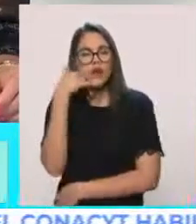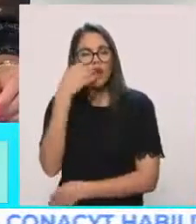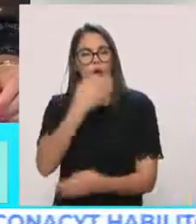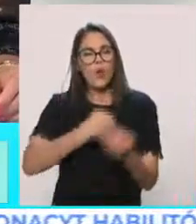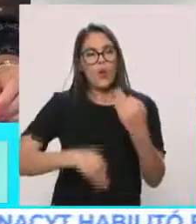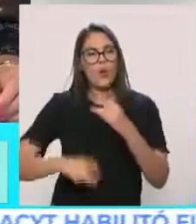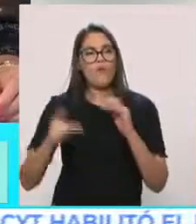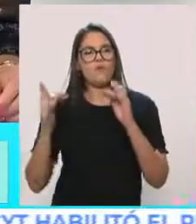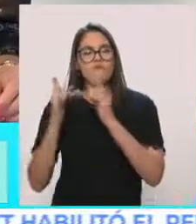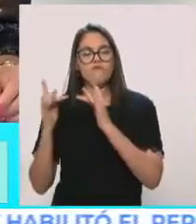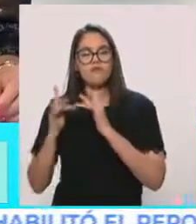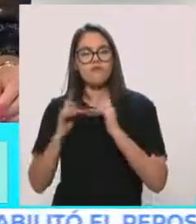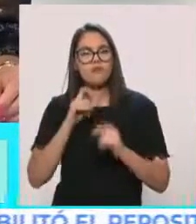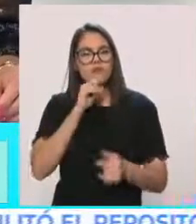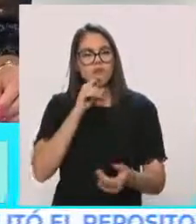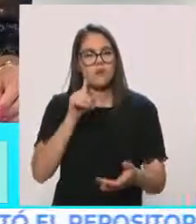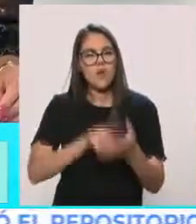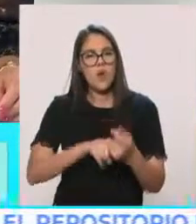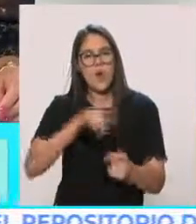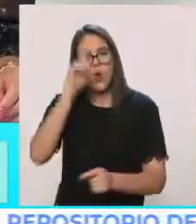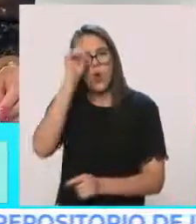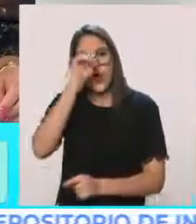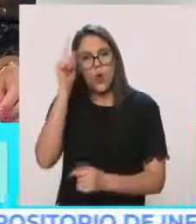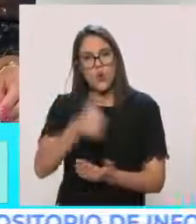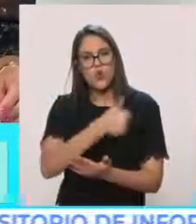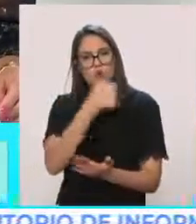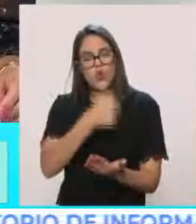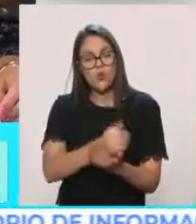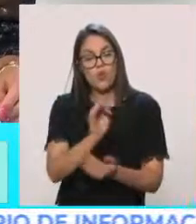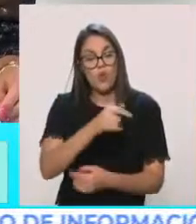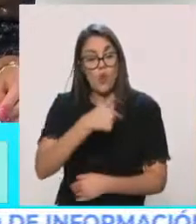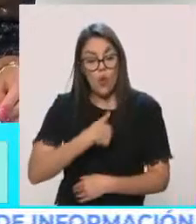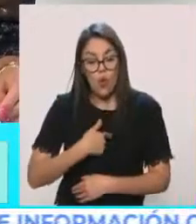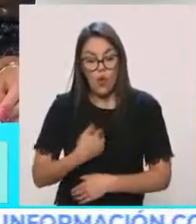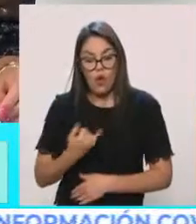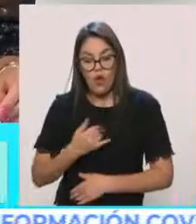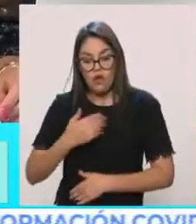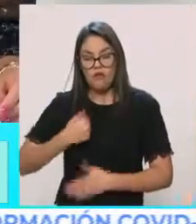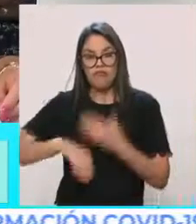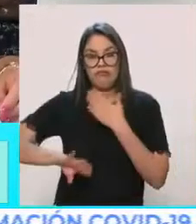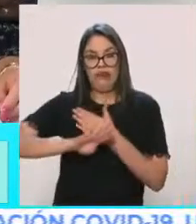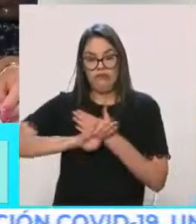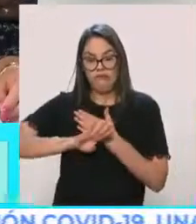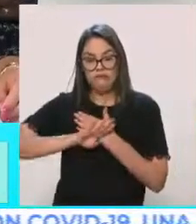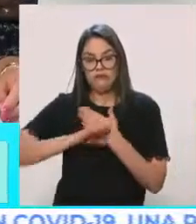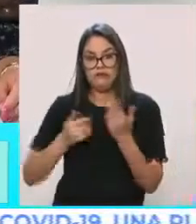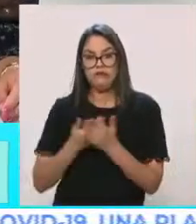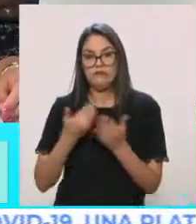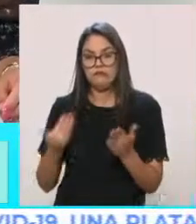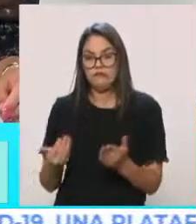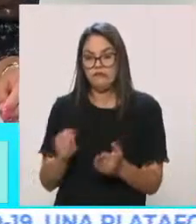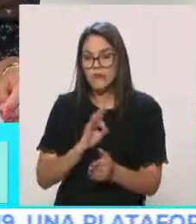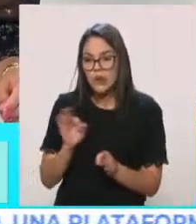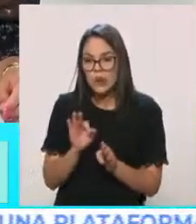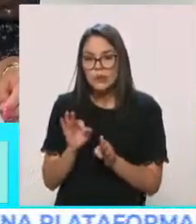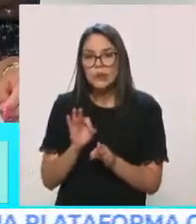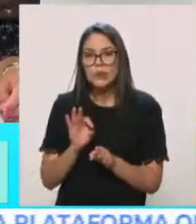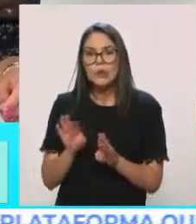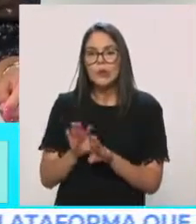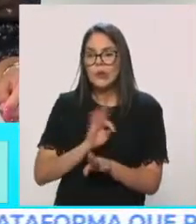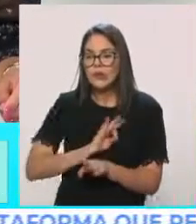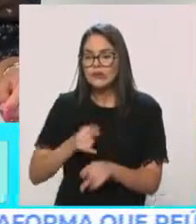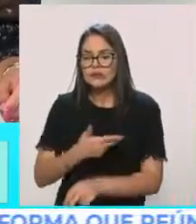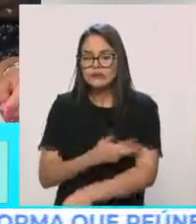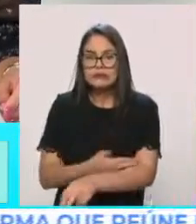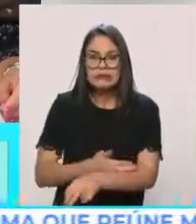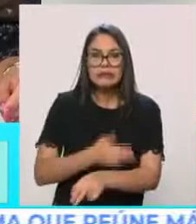autoridades a través del Consejo Ciudadano y con nosotros mismos si somos víctimas para enfrentar esa situación que pudiera aquí localizarse.